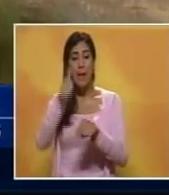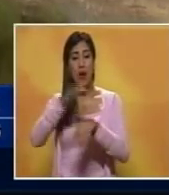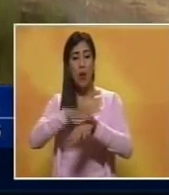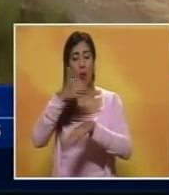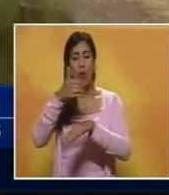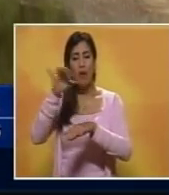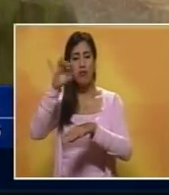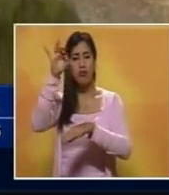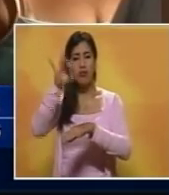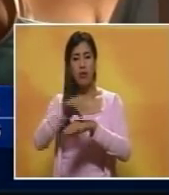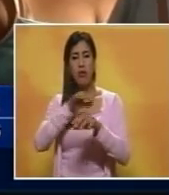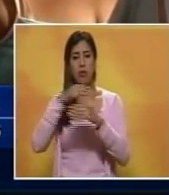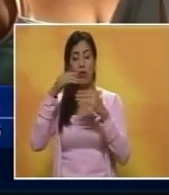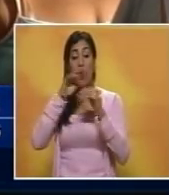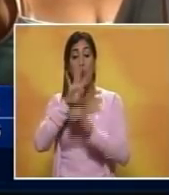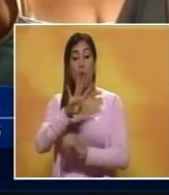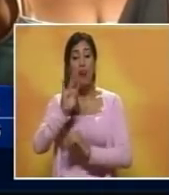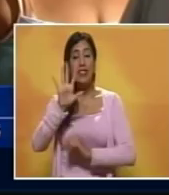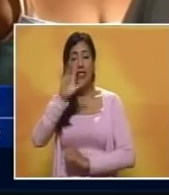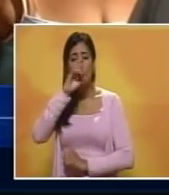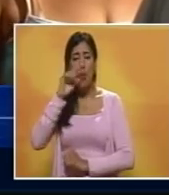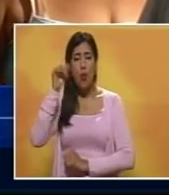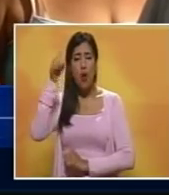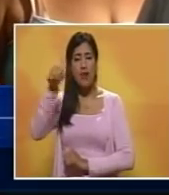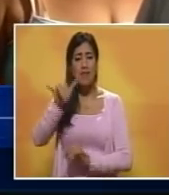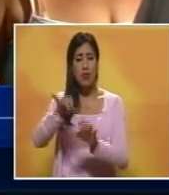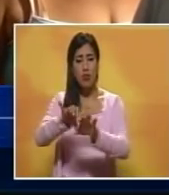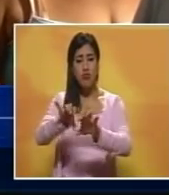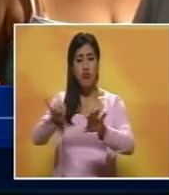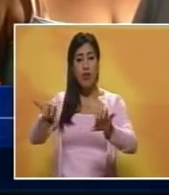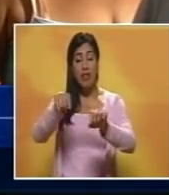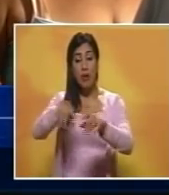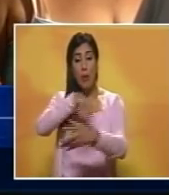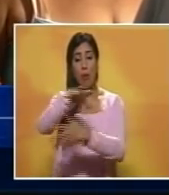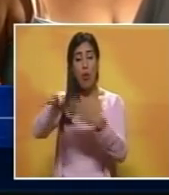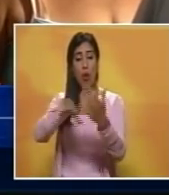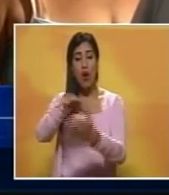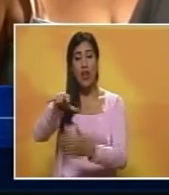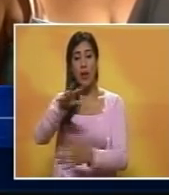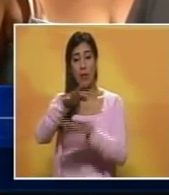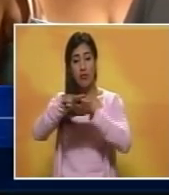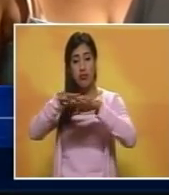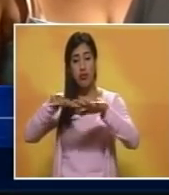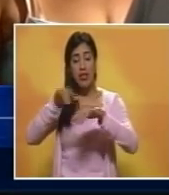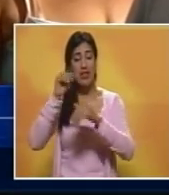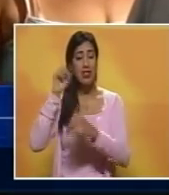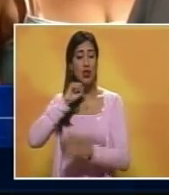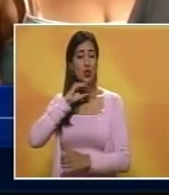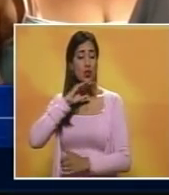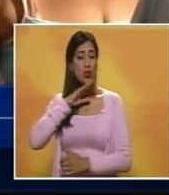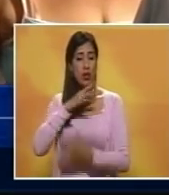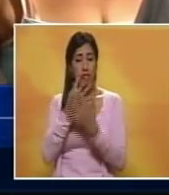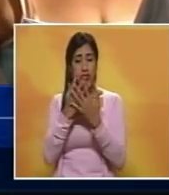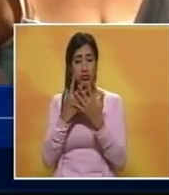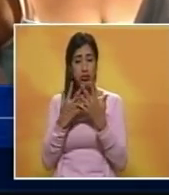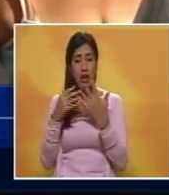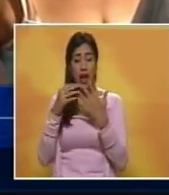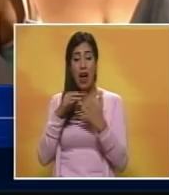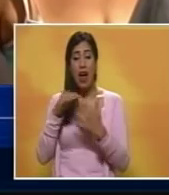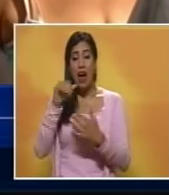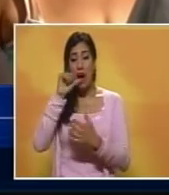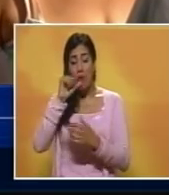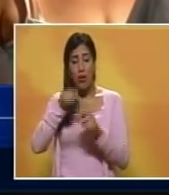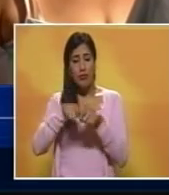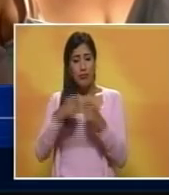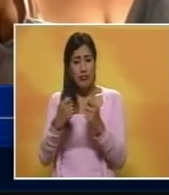causas principales del colapso. 45 años nosotros tenemos este problema de alcantarillado. Se aniegan las casas, las